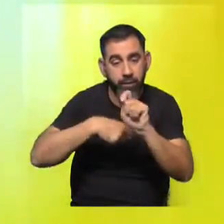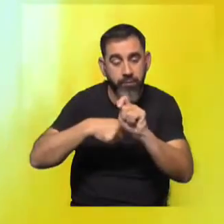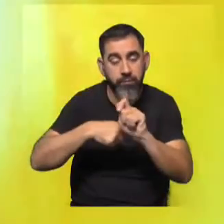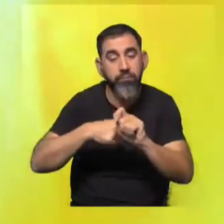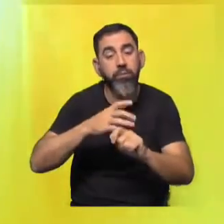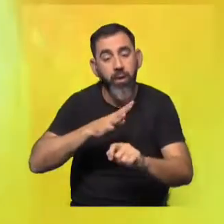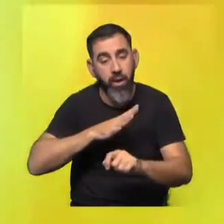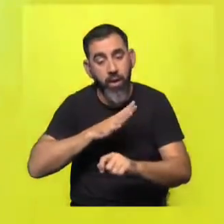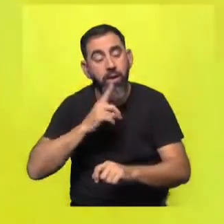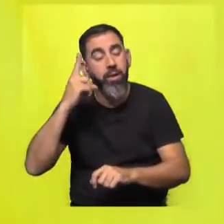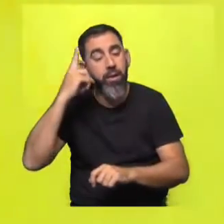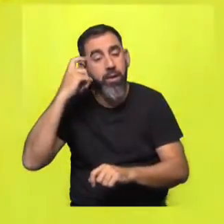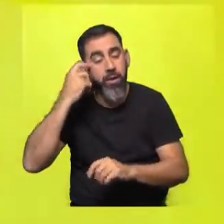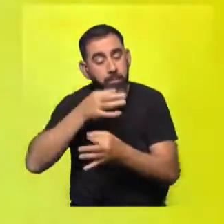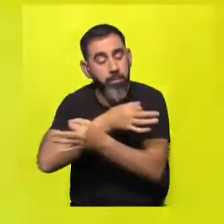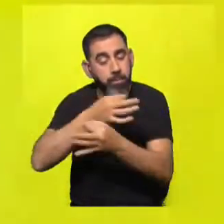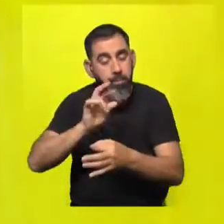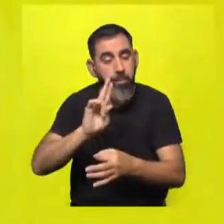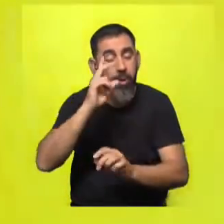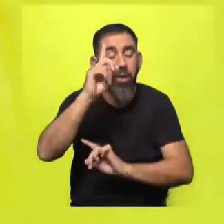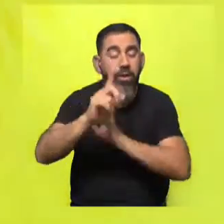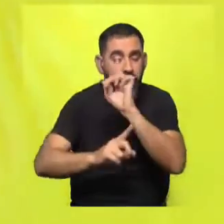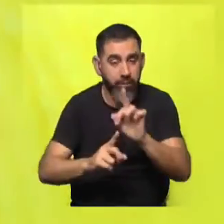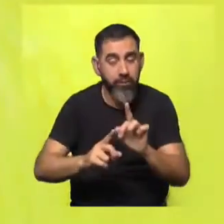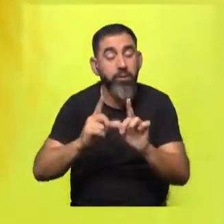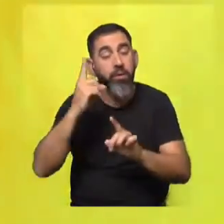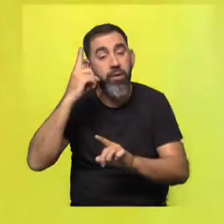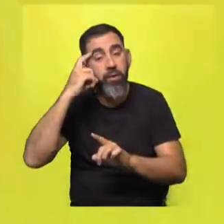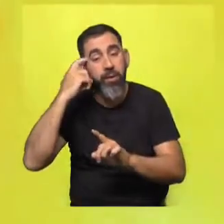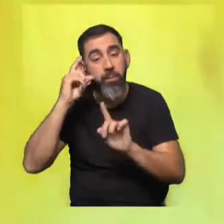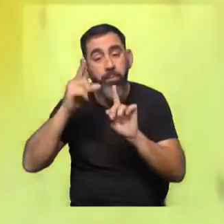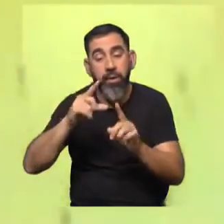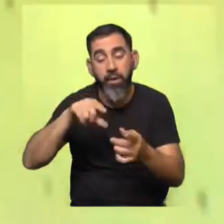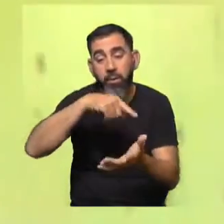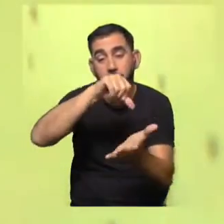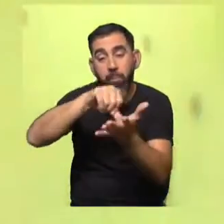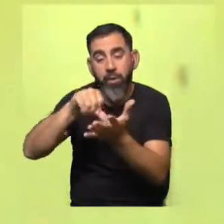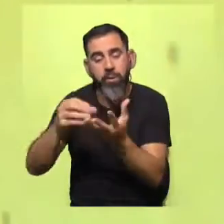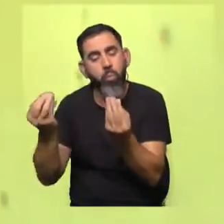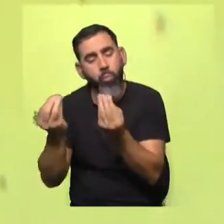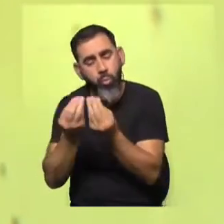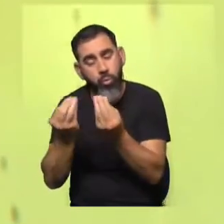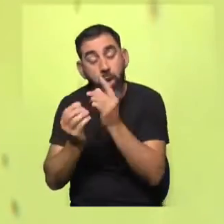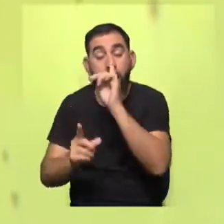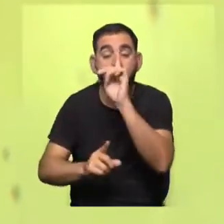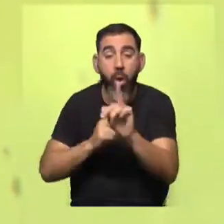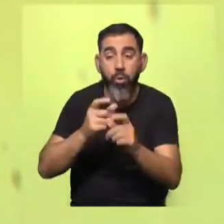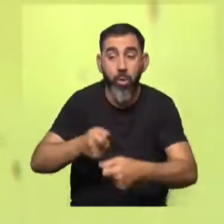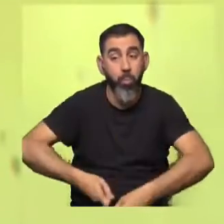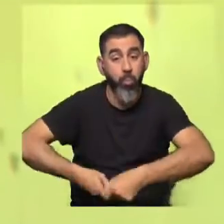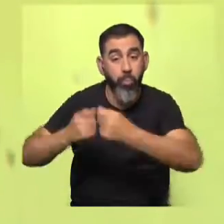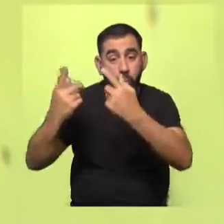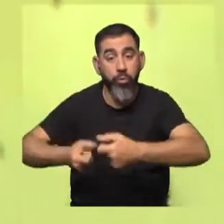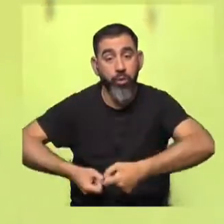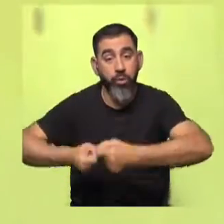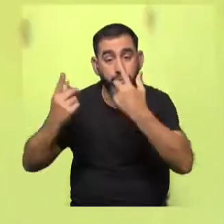¿Hay experiencias exitosas en Uruguay? Algunas. Hay experiencias exitosas en la región, unas cuantas, y algunas de exportación,